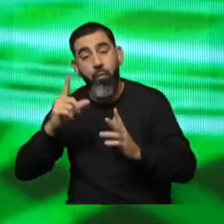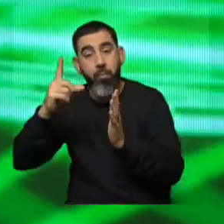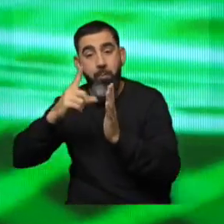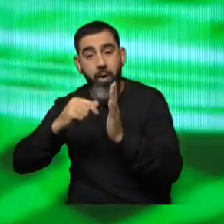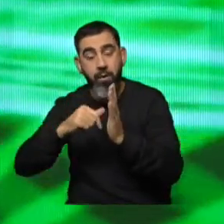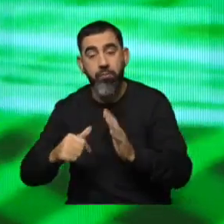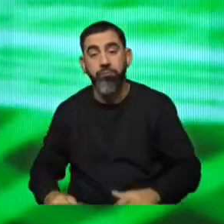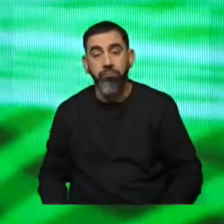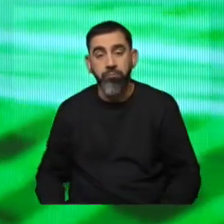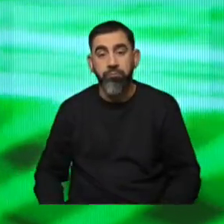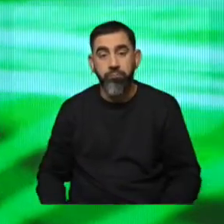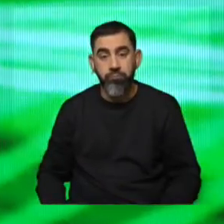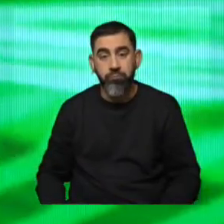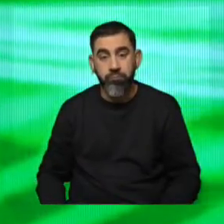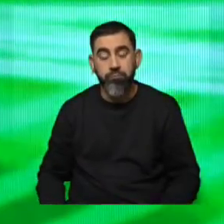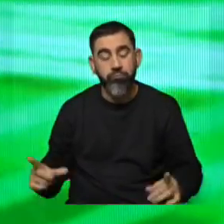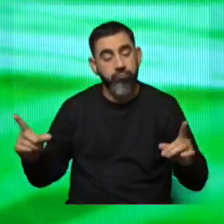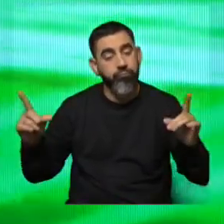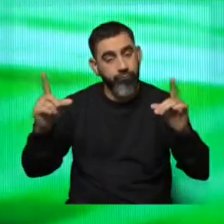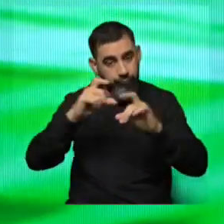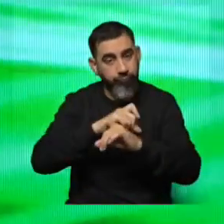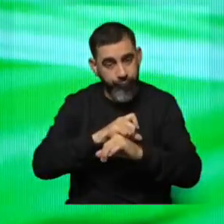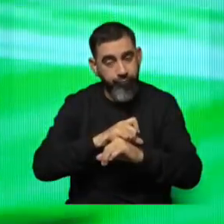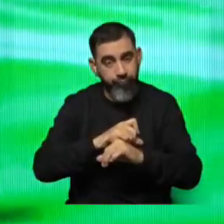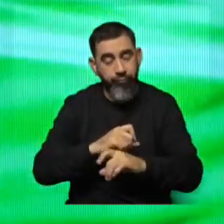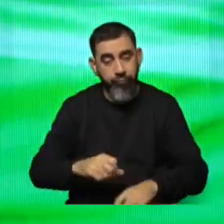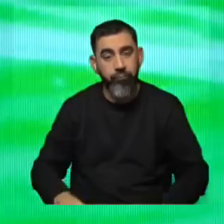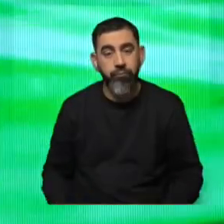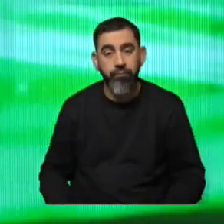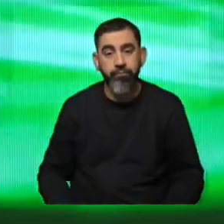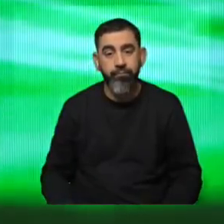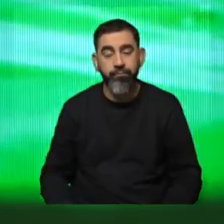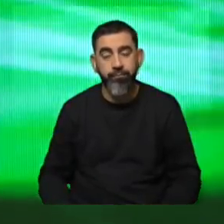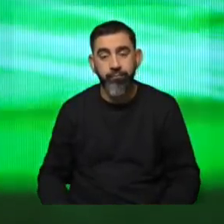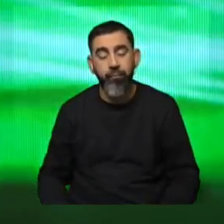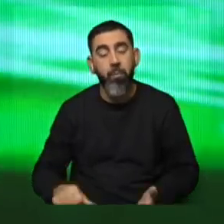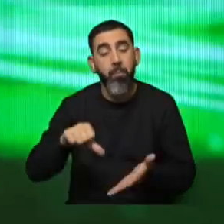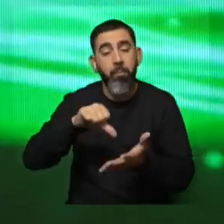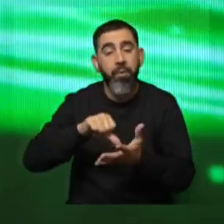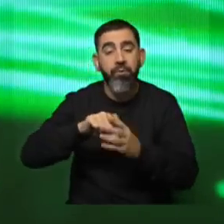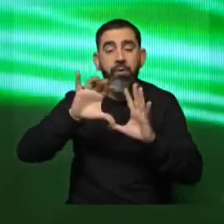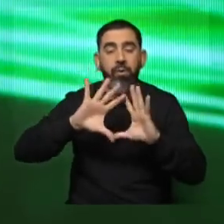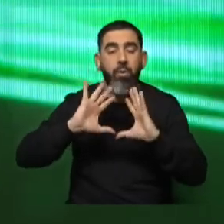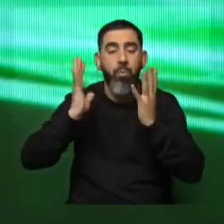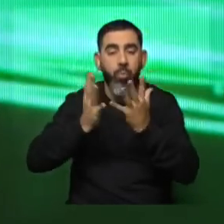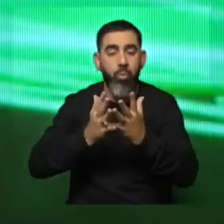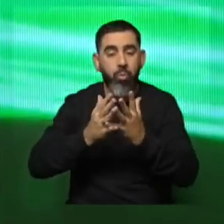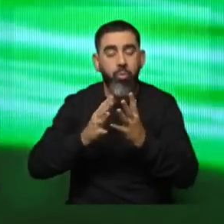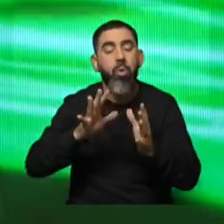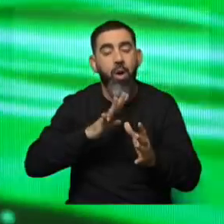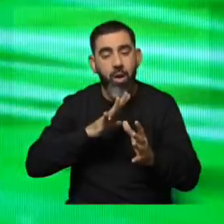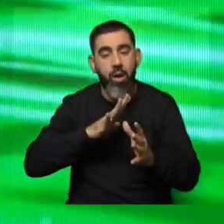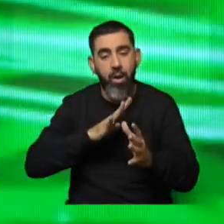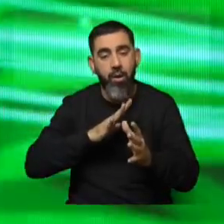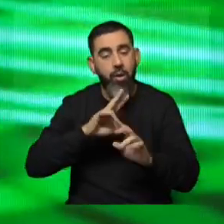estamos muy muy por debajo del ratio que tendríamos que tener o sea en todos los países del Mundo todos lo sabemos hay un movimiento